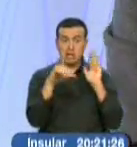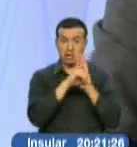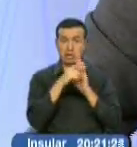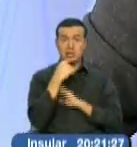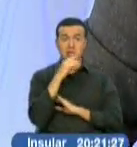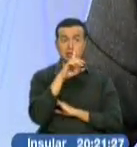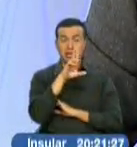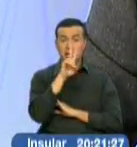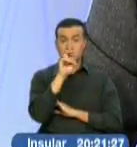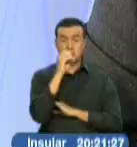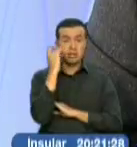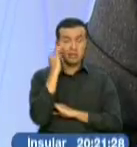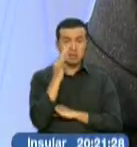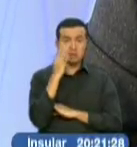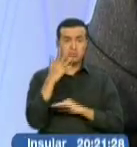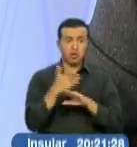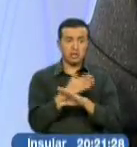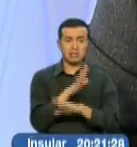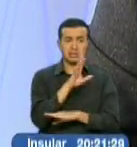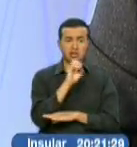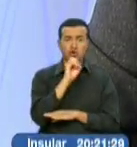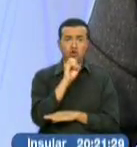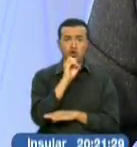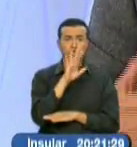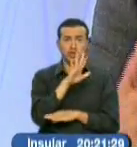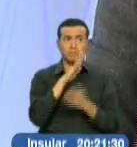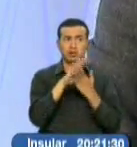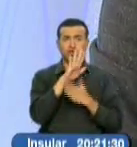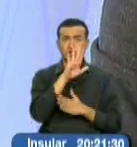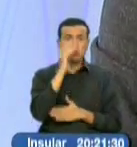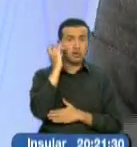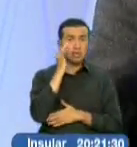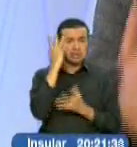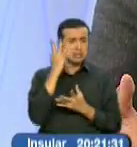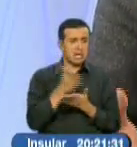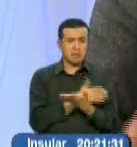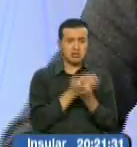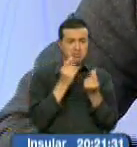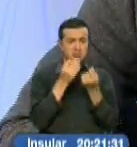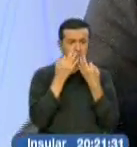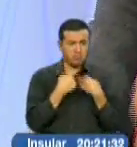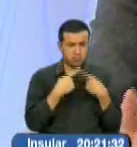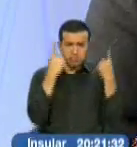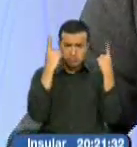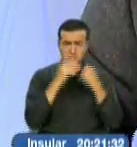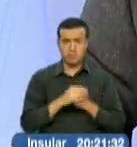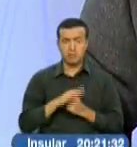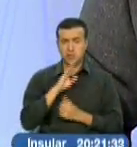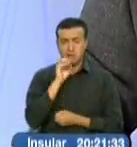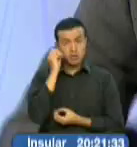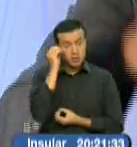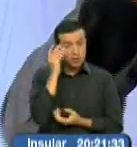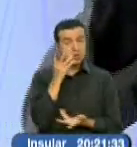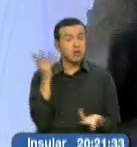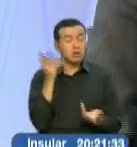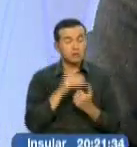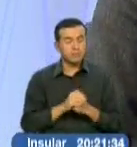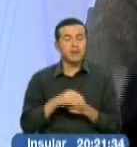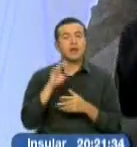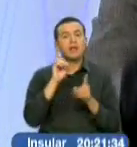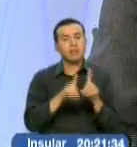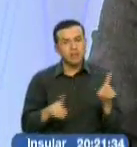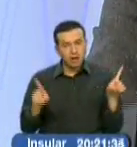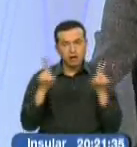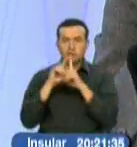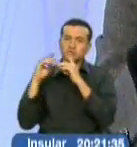resultados. Al quinto día casi estamos terminando resultados oficiales. Y por tanto, yo siempre he dicho, y en las declaraciones que hemos dado, es los